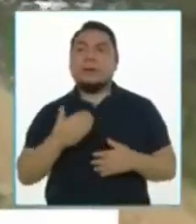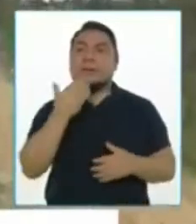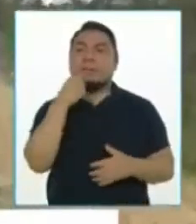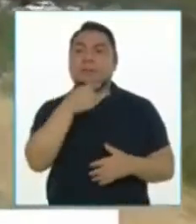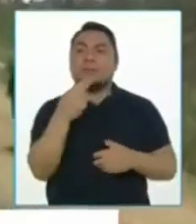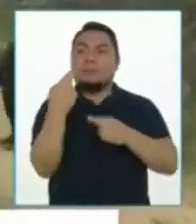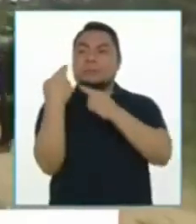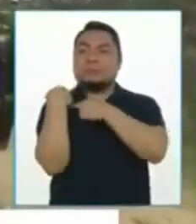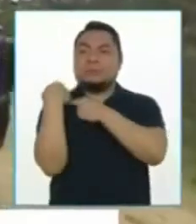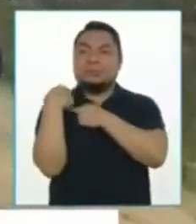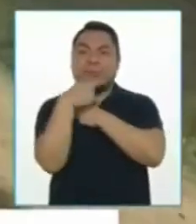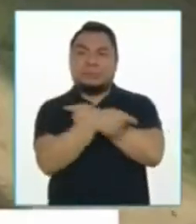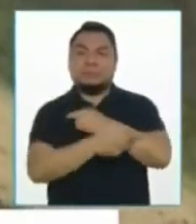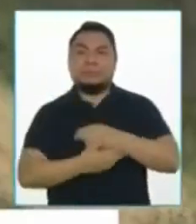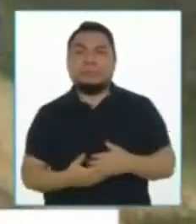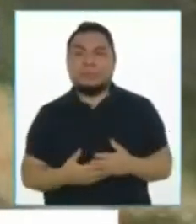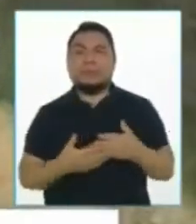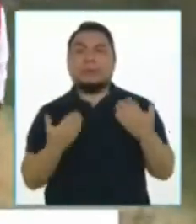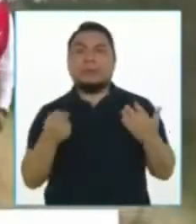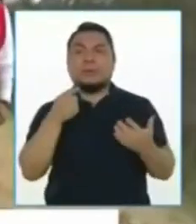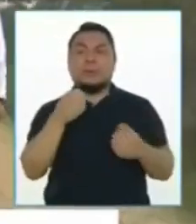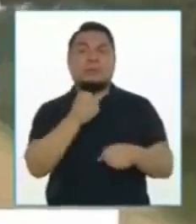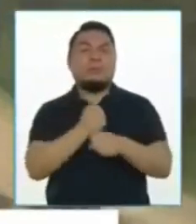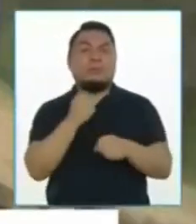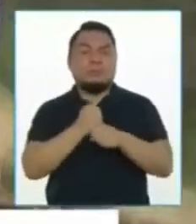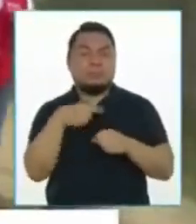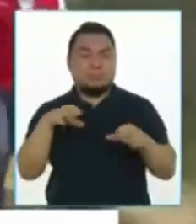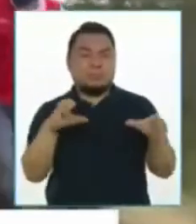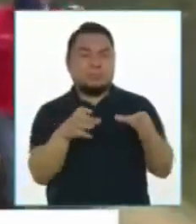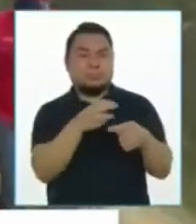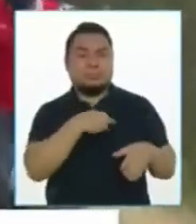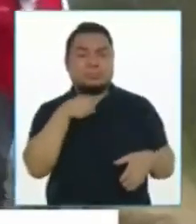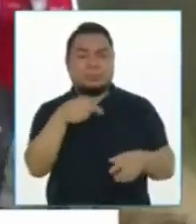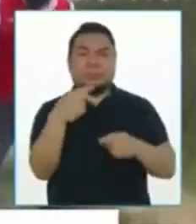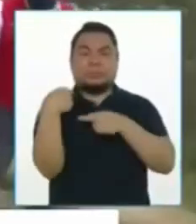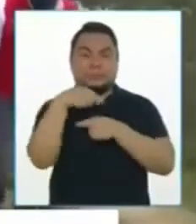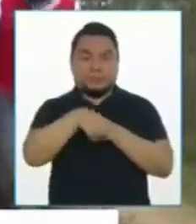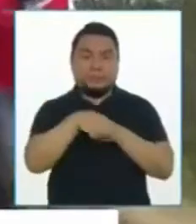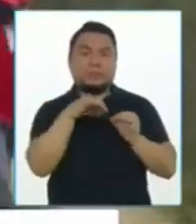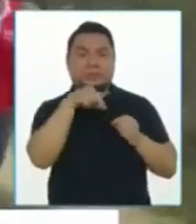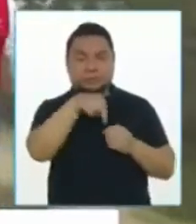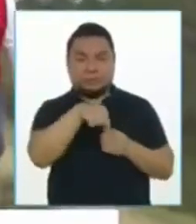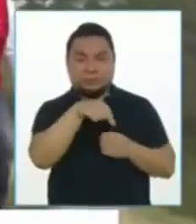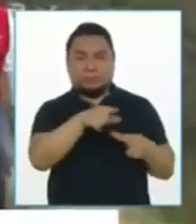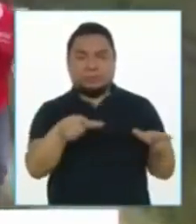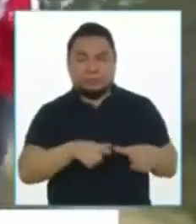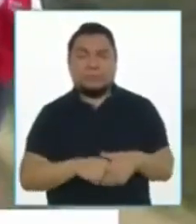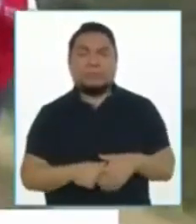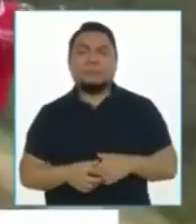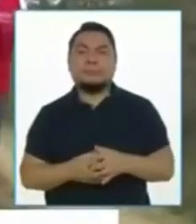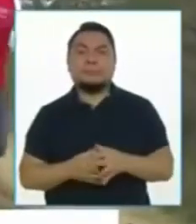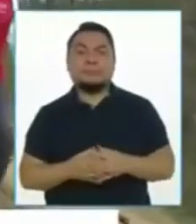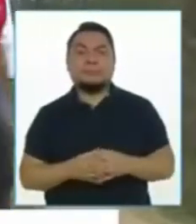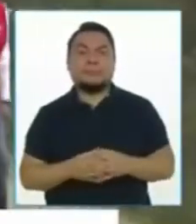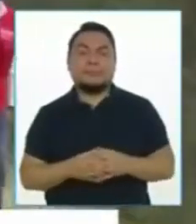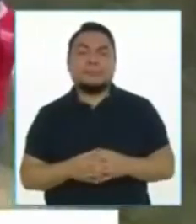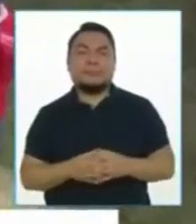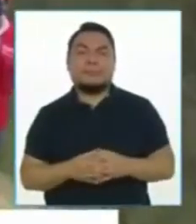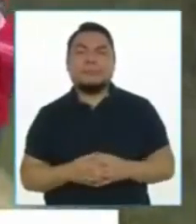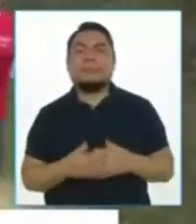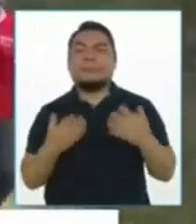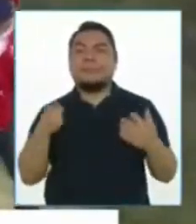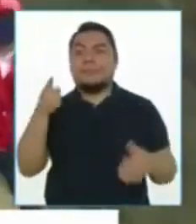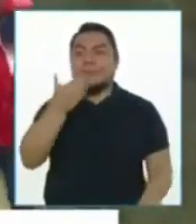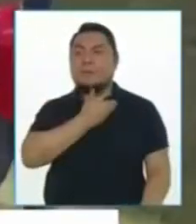es la coordinadora del Ejecutivo que representa al presidente de la República en esta región.